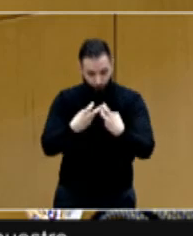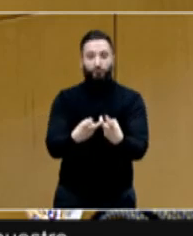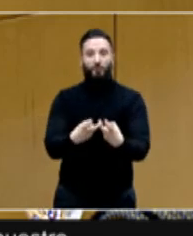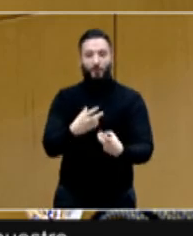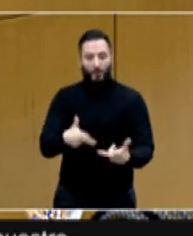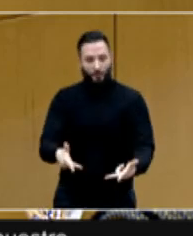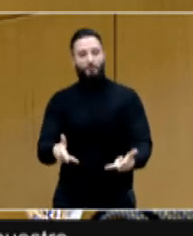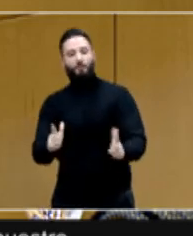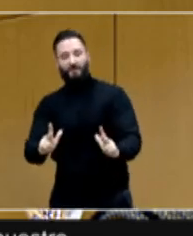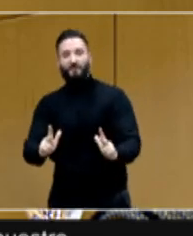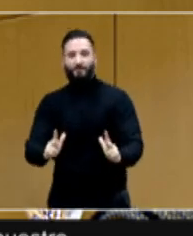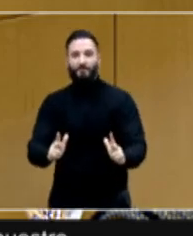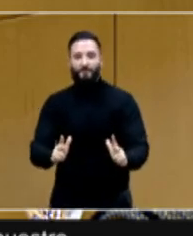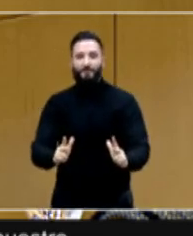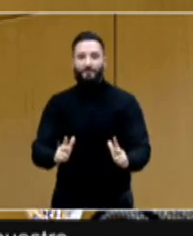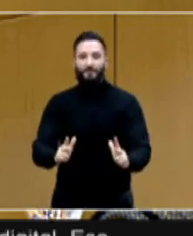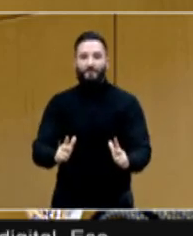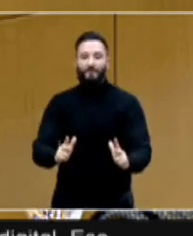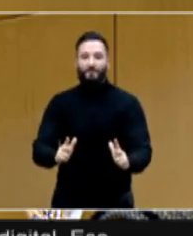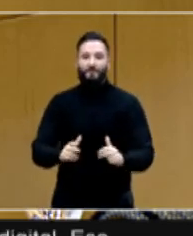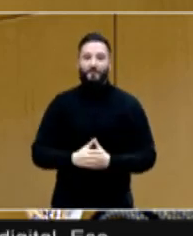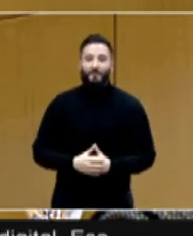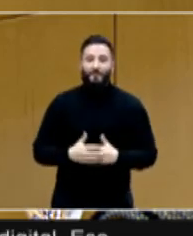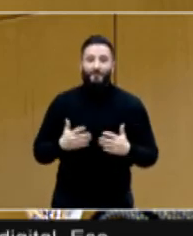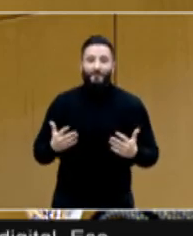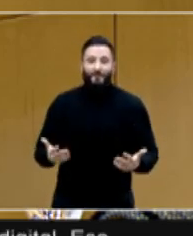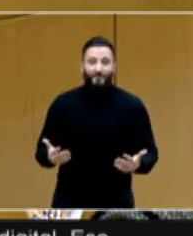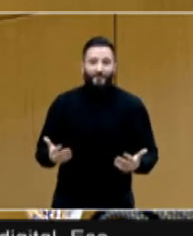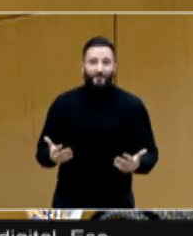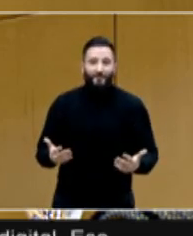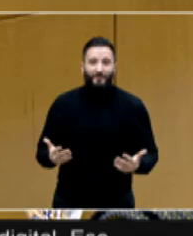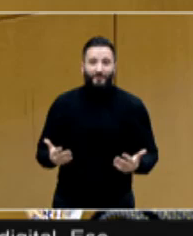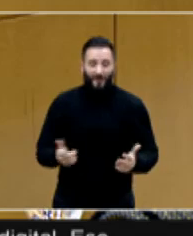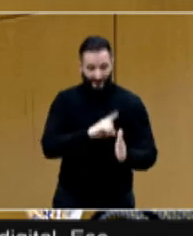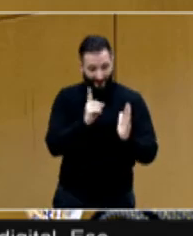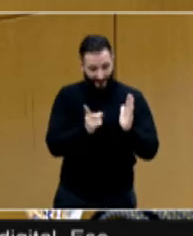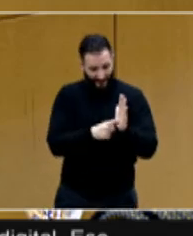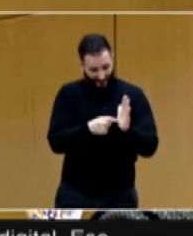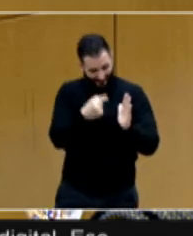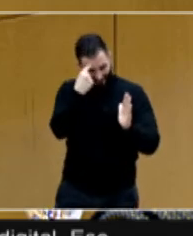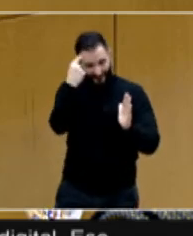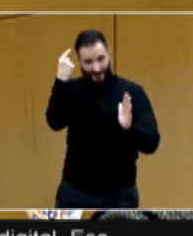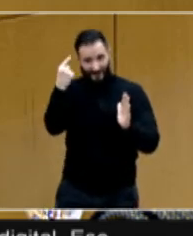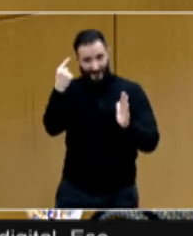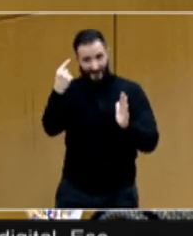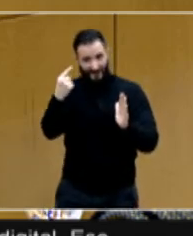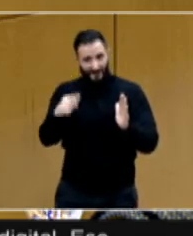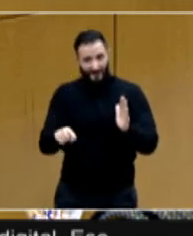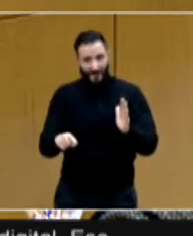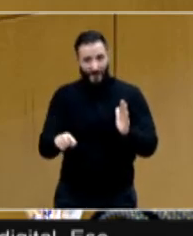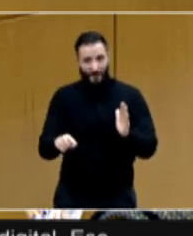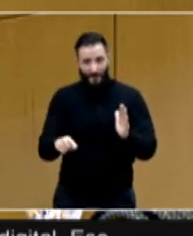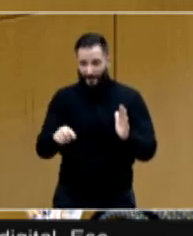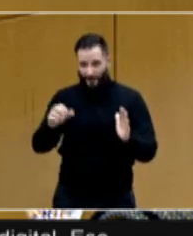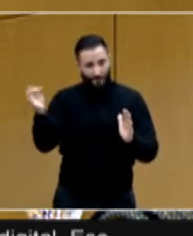estas cosas Pues algo parecido ocurre con esta materia y como digo La ley es consciente de eso lo Establece en su preámbulo estamos ante un cambio de